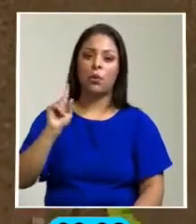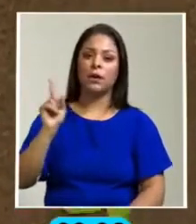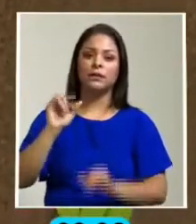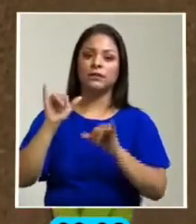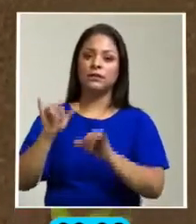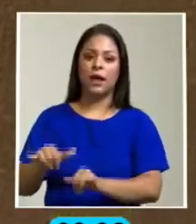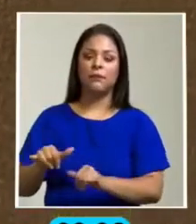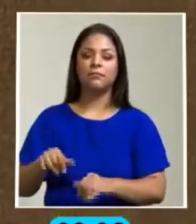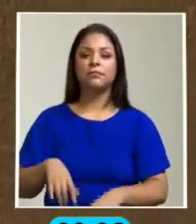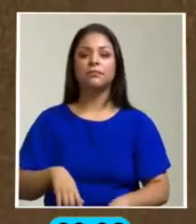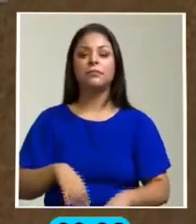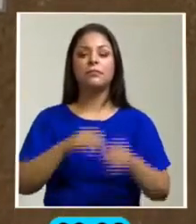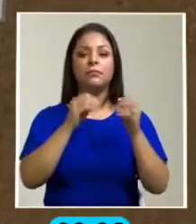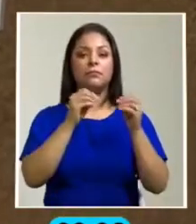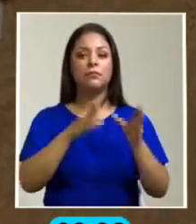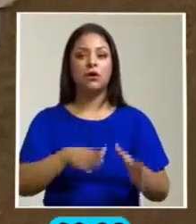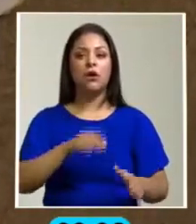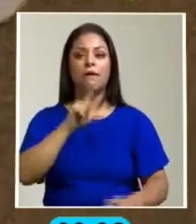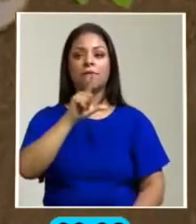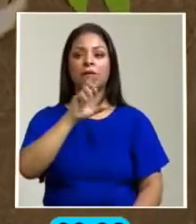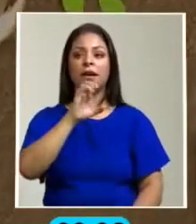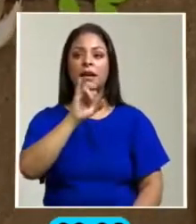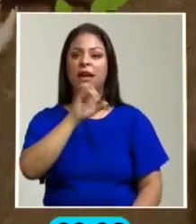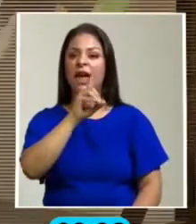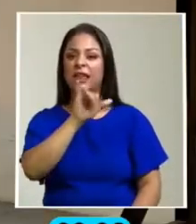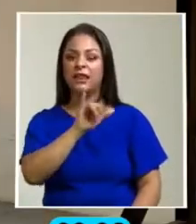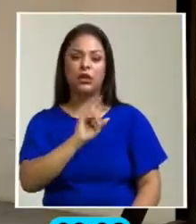Niña Lady no está.